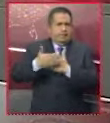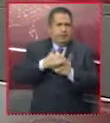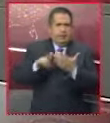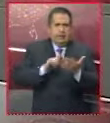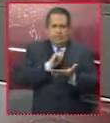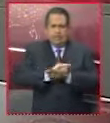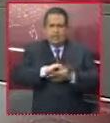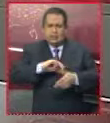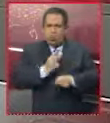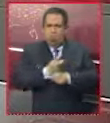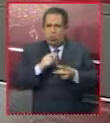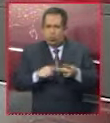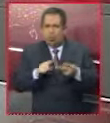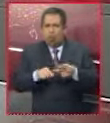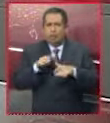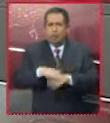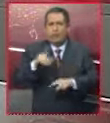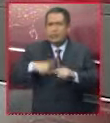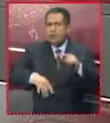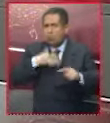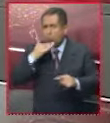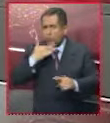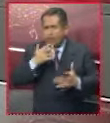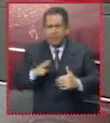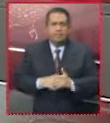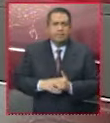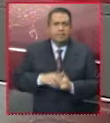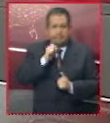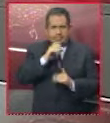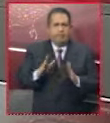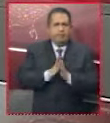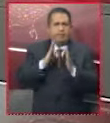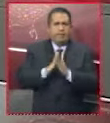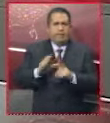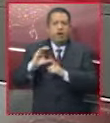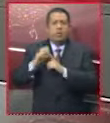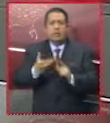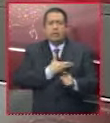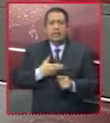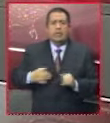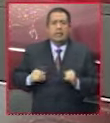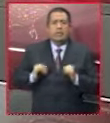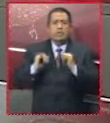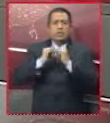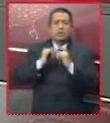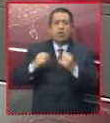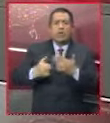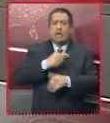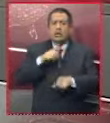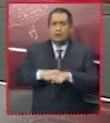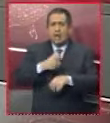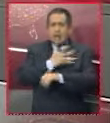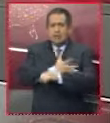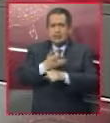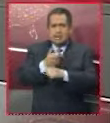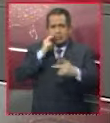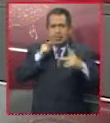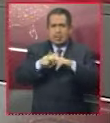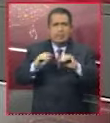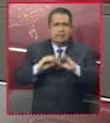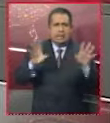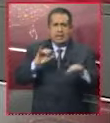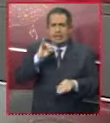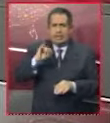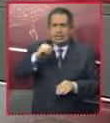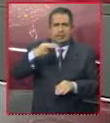secundaria en materia anticorrupción, también participó la comisionada presidenta del Instituto Nacional de Transparencia, Acceso a la Información y Protección